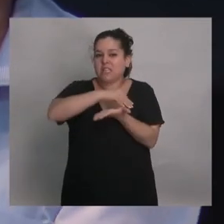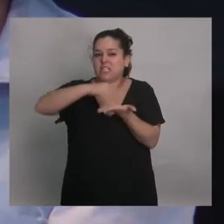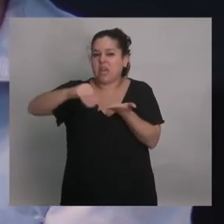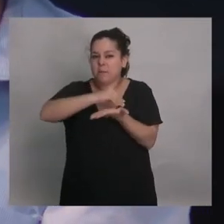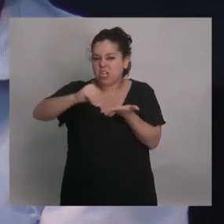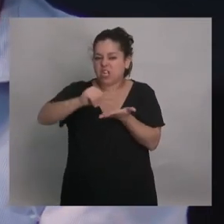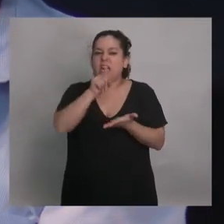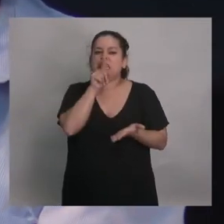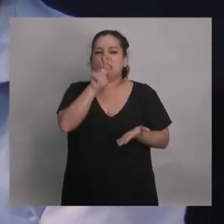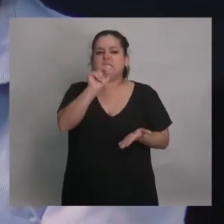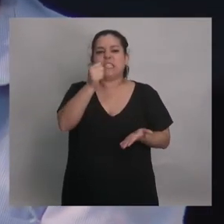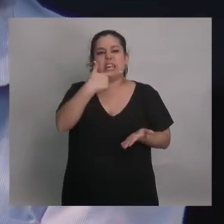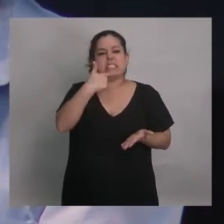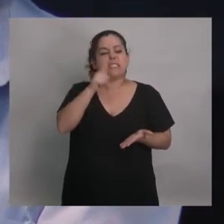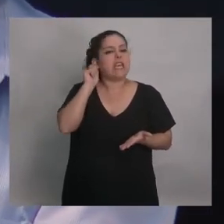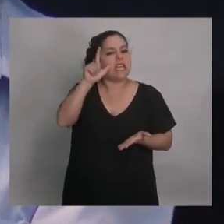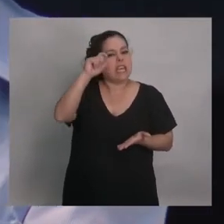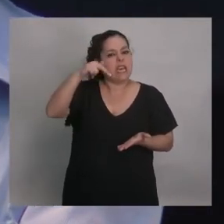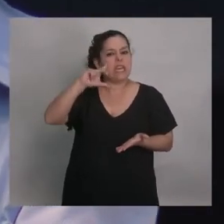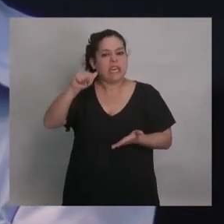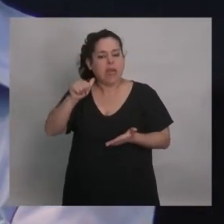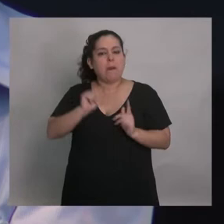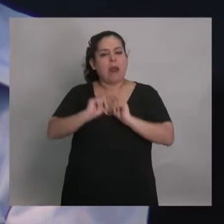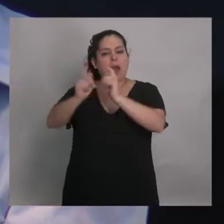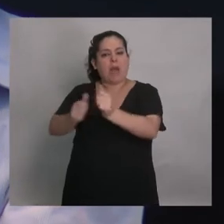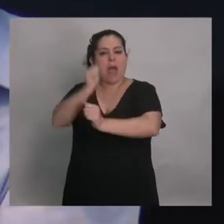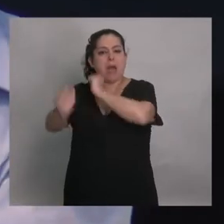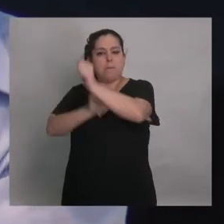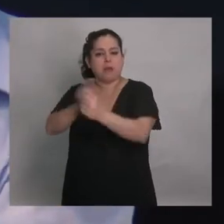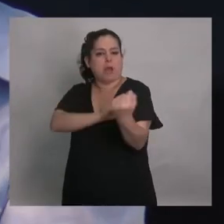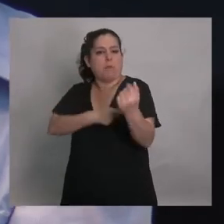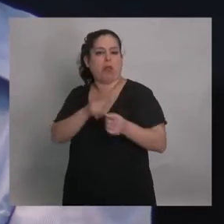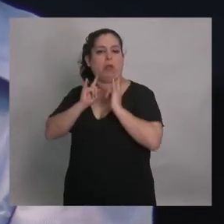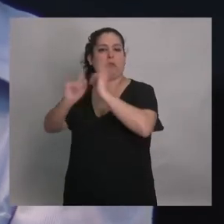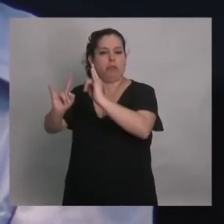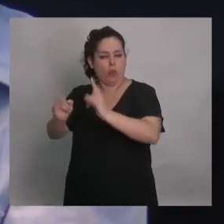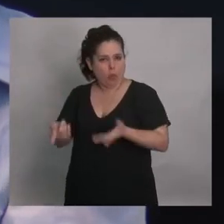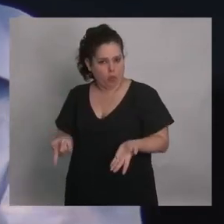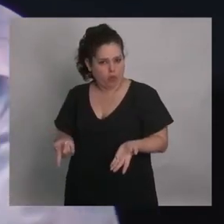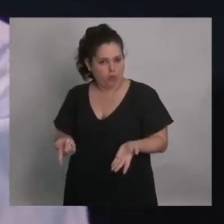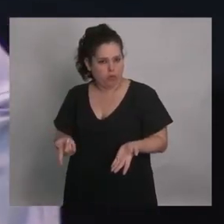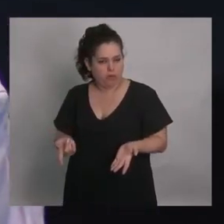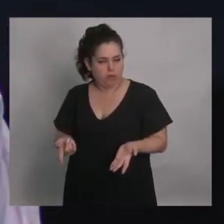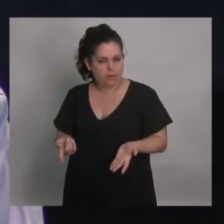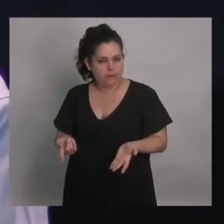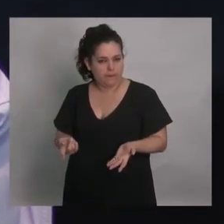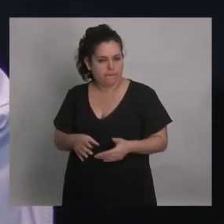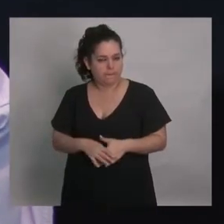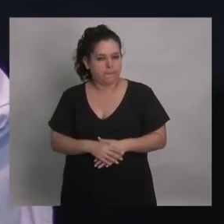para darle todo el poder a la grande están a trasnacionales como monsanto y vayan